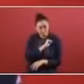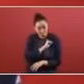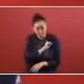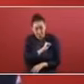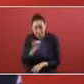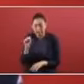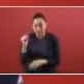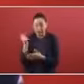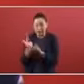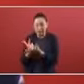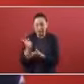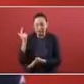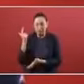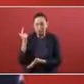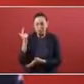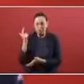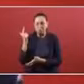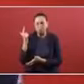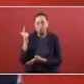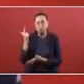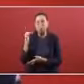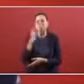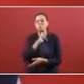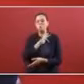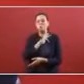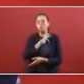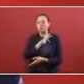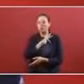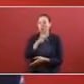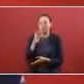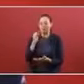ilícitos con dinero público,